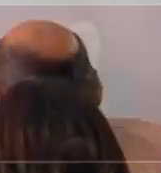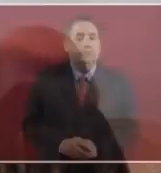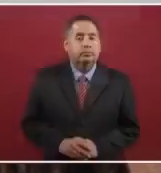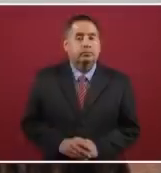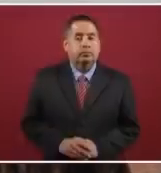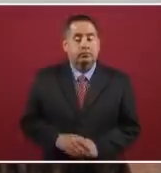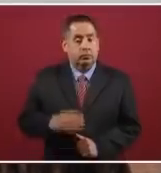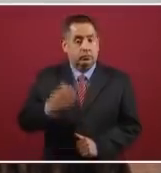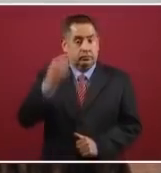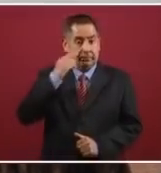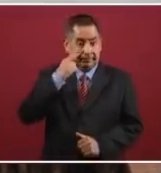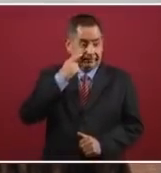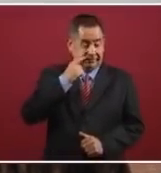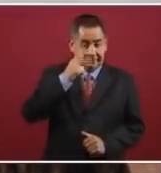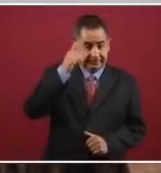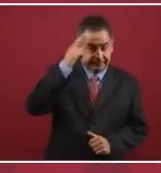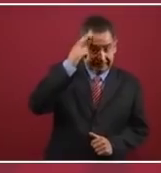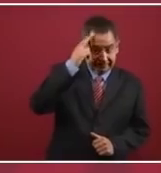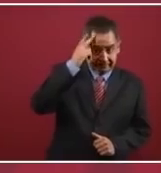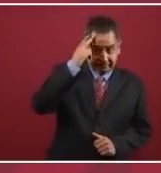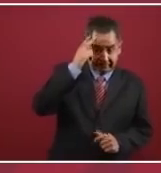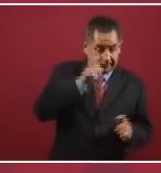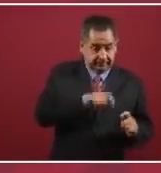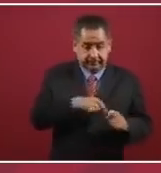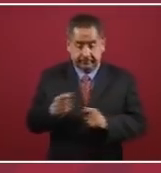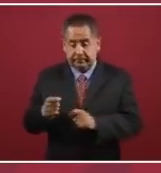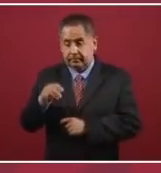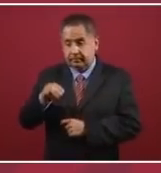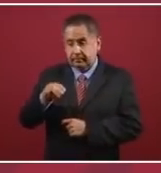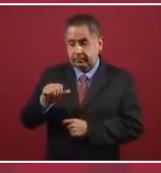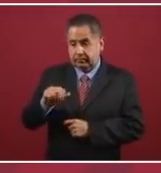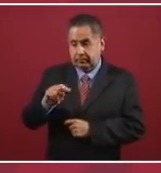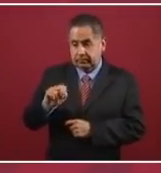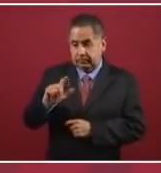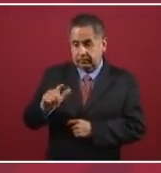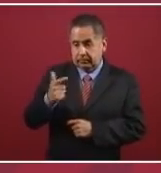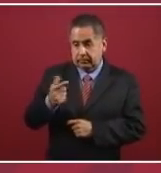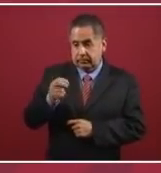de Porfirio Díaz por Manuel González, la única vez